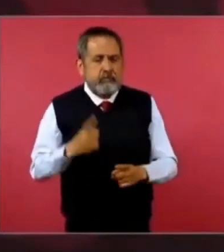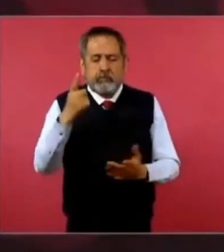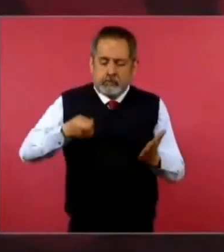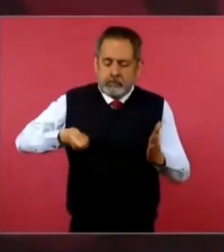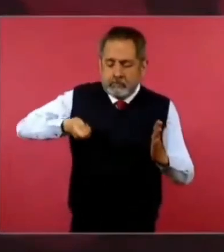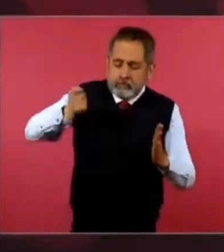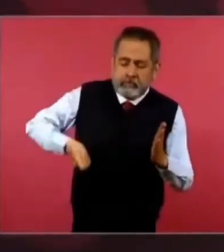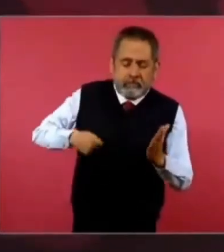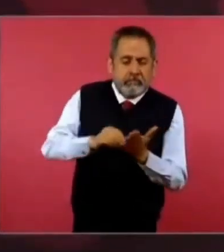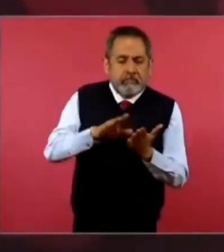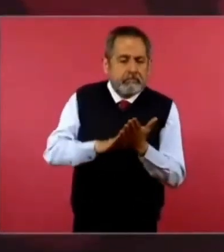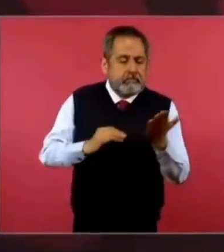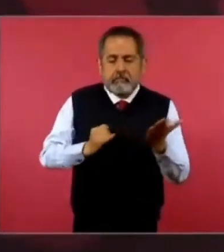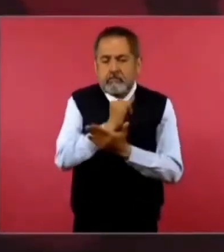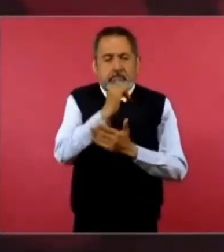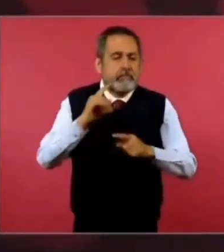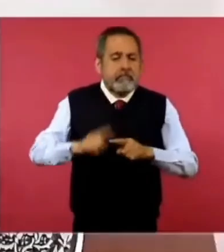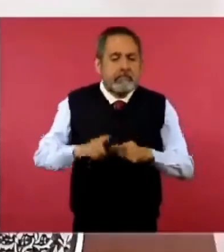resolución